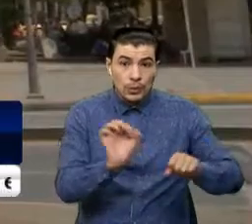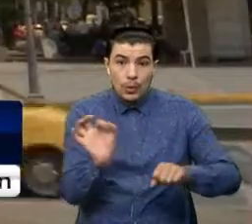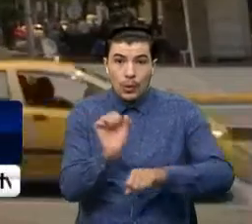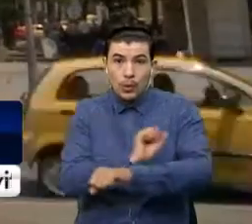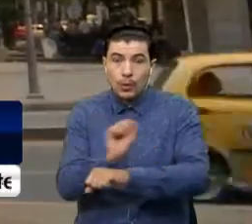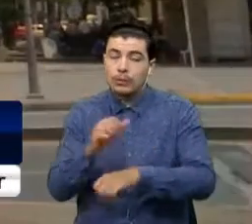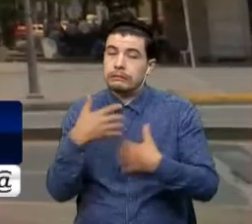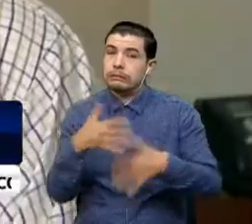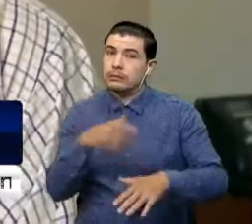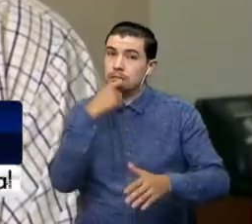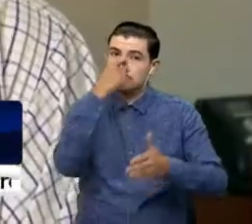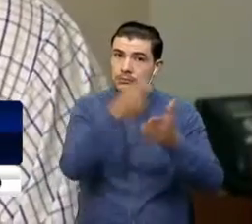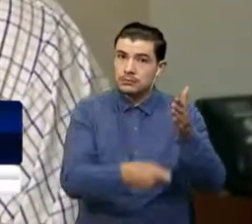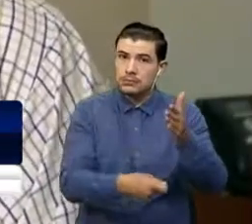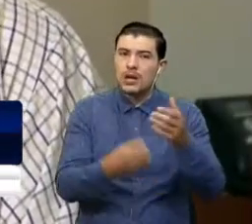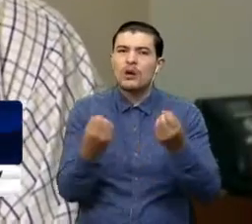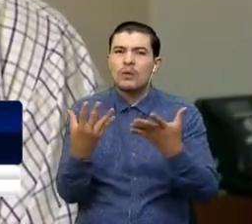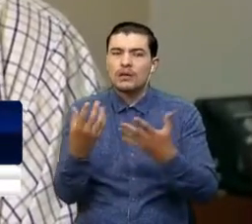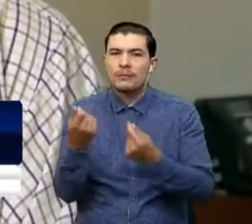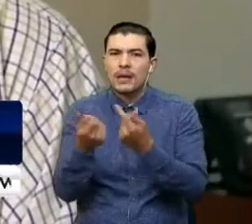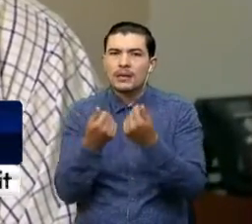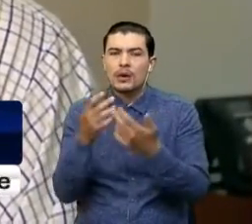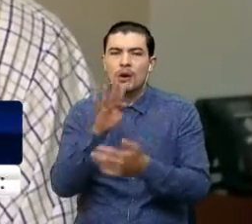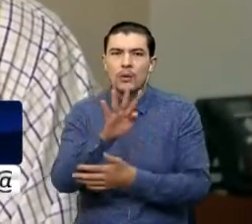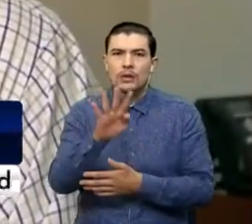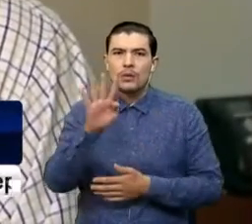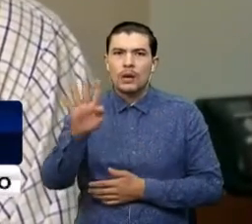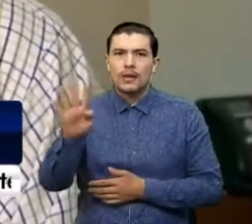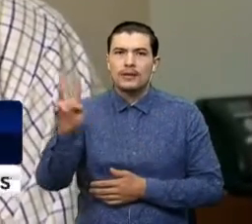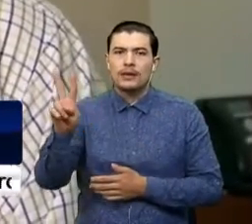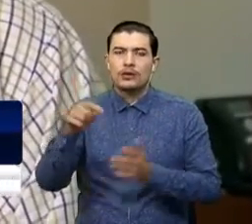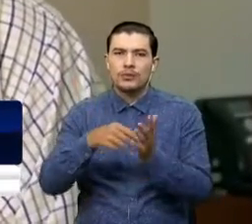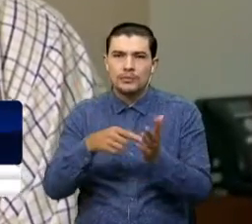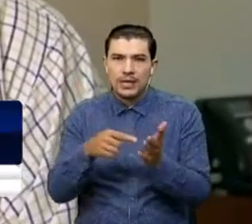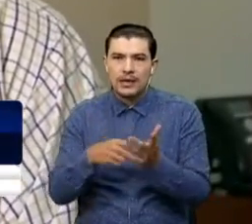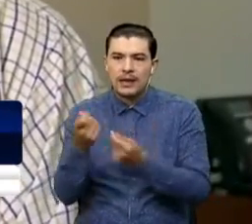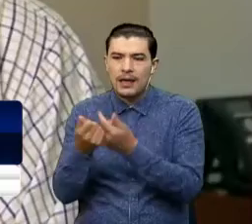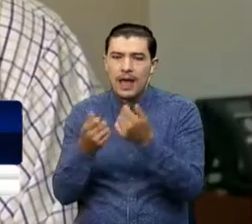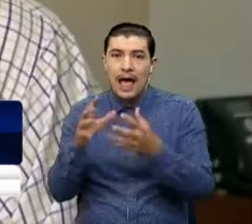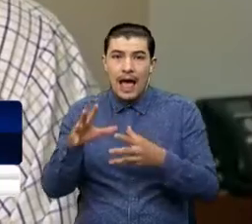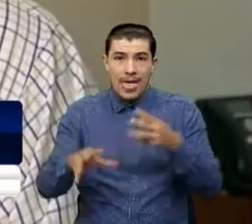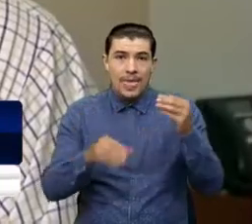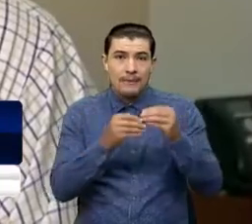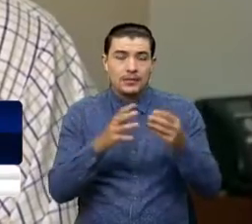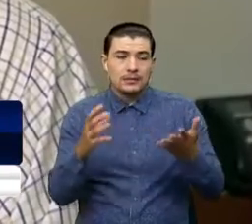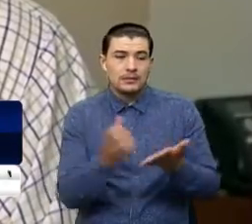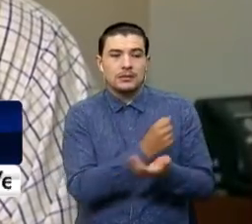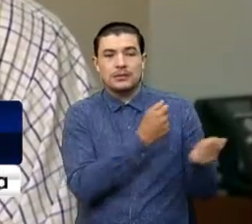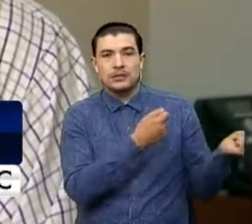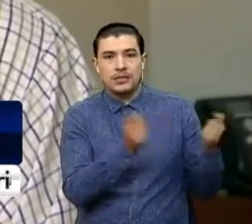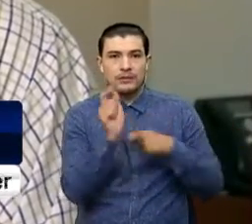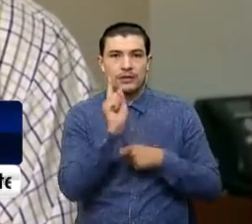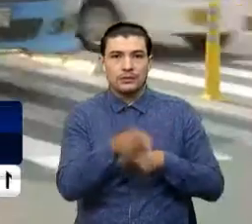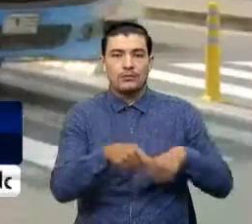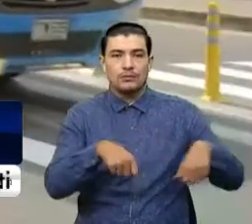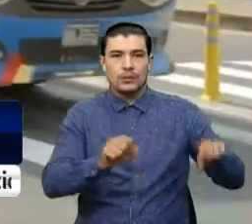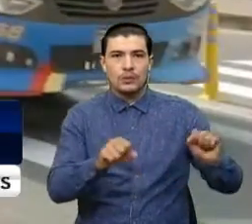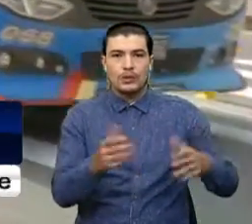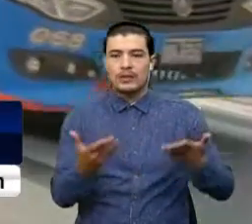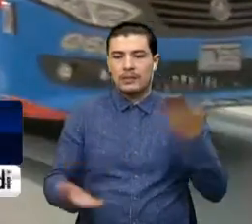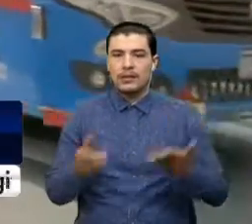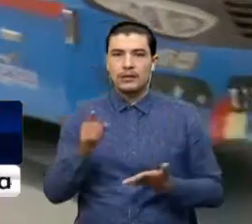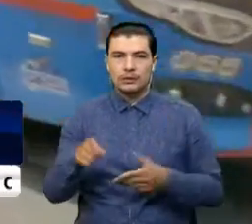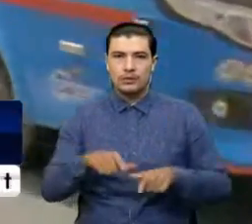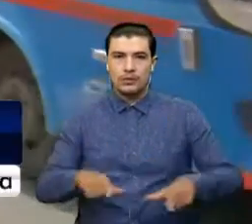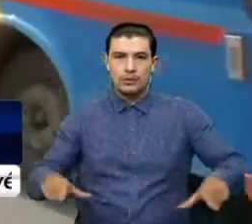a su debida sanción que equivale en pesos a 442 mil pesos y la inmovilización del vehículo depende del sitio dónde se encuentren